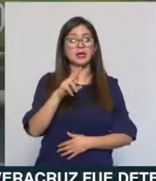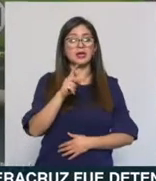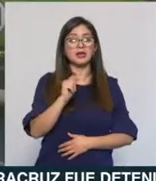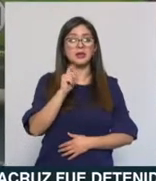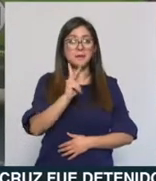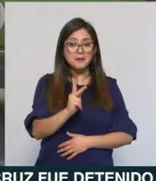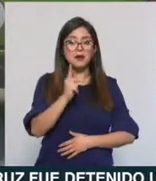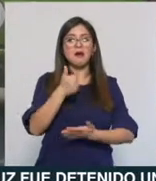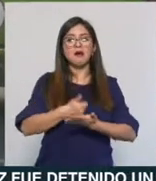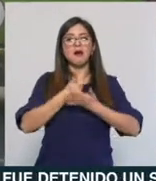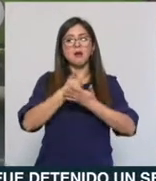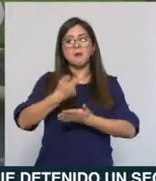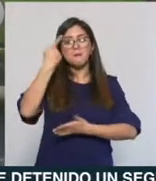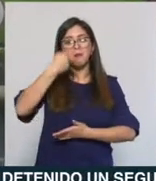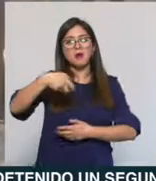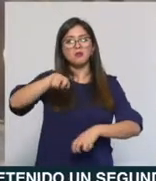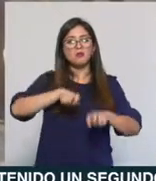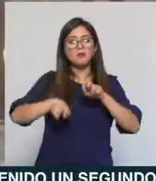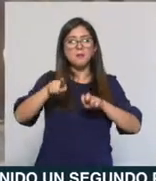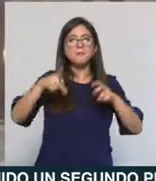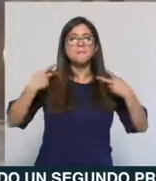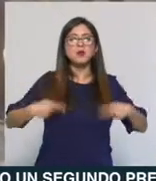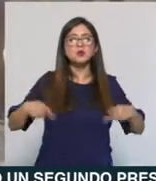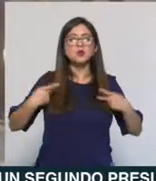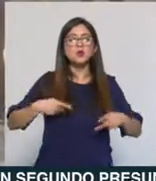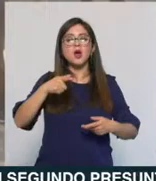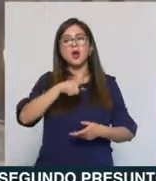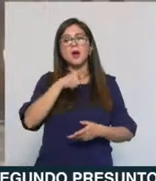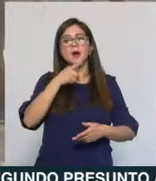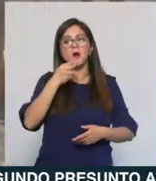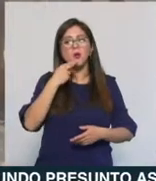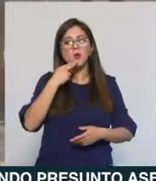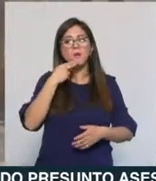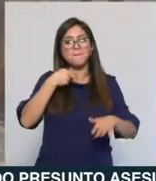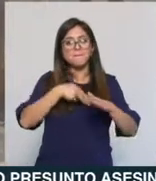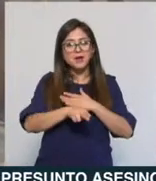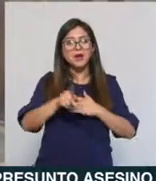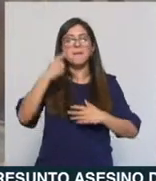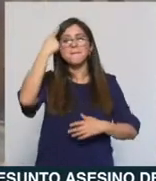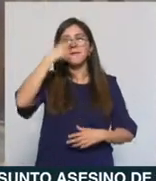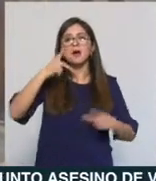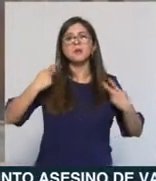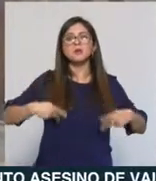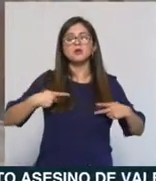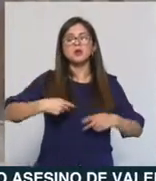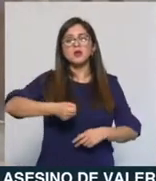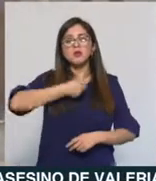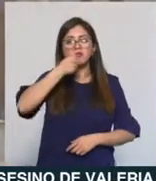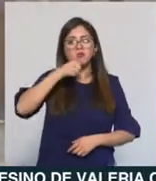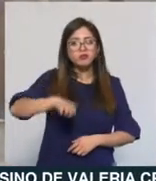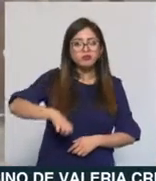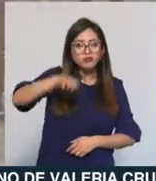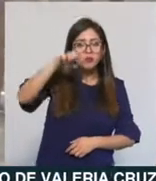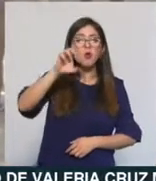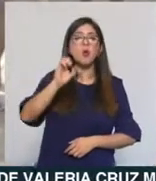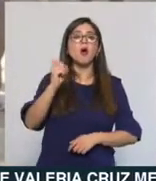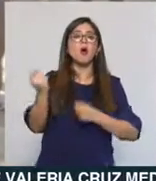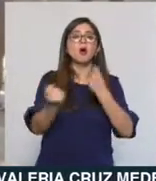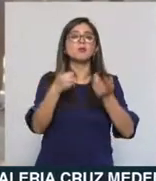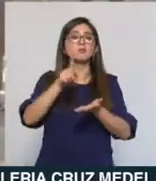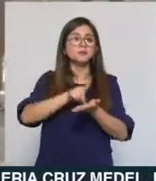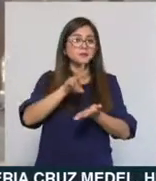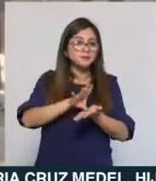red de transporte de pasajeros a usuarios del metro, como personas de la tercera edad, con alguna discapacidad o